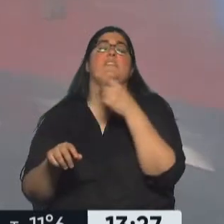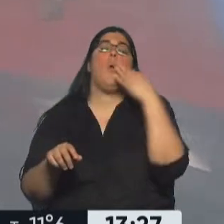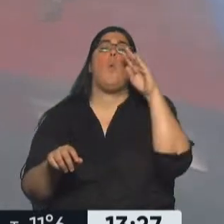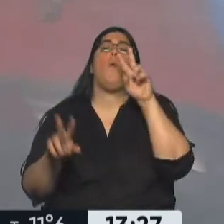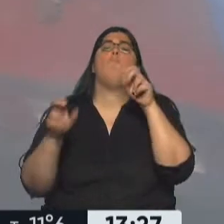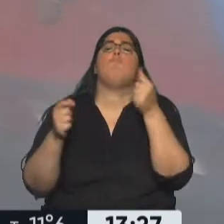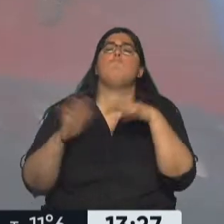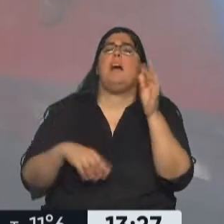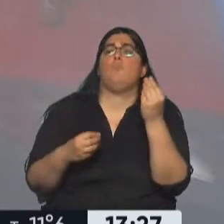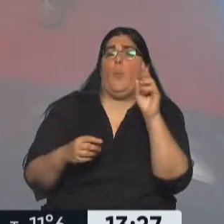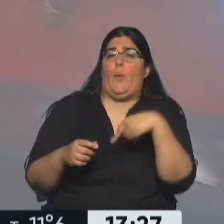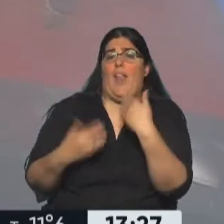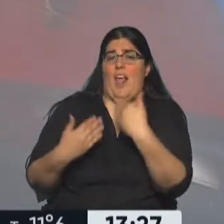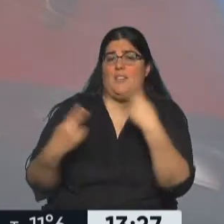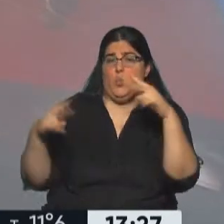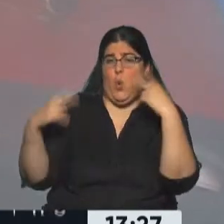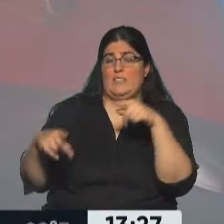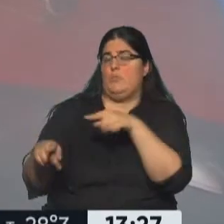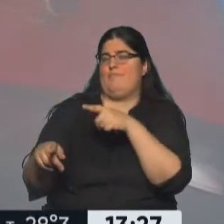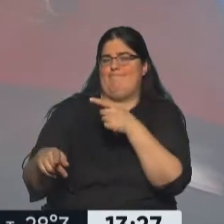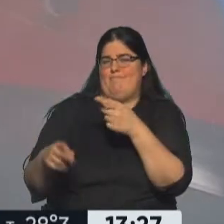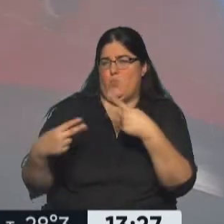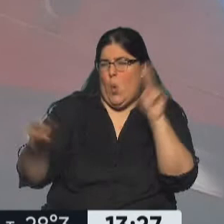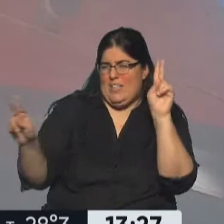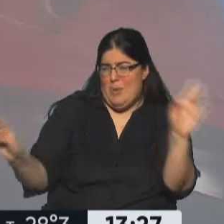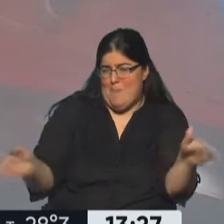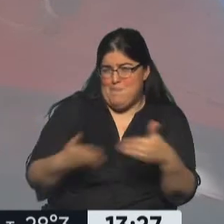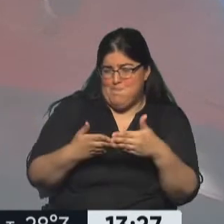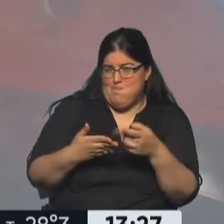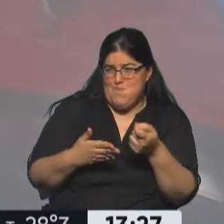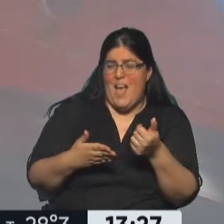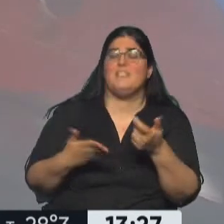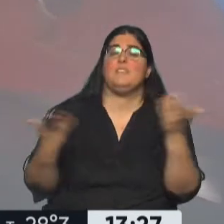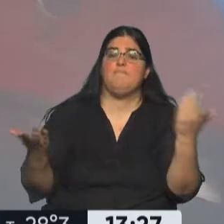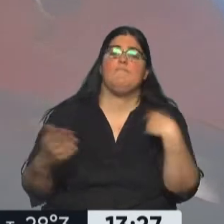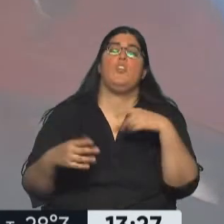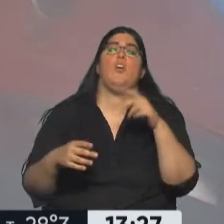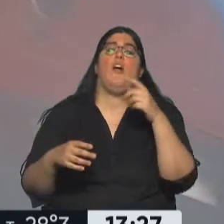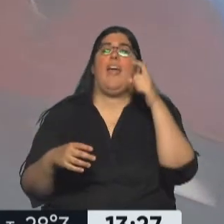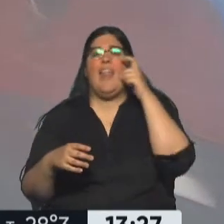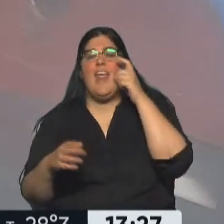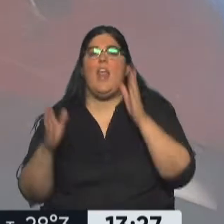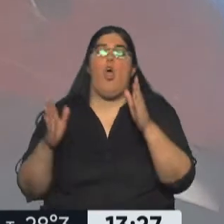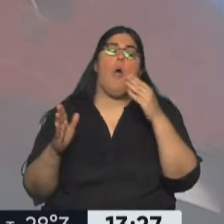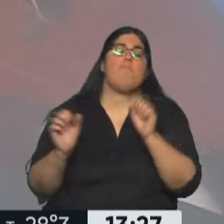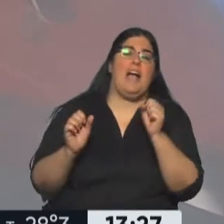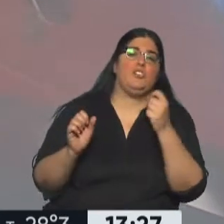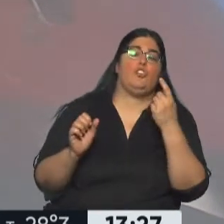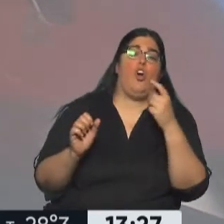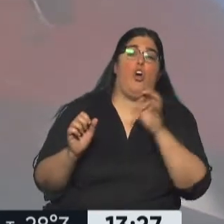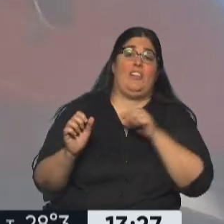divisas en Cuba. Estuvo cerrado prácticamente el turismo y hubo entre enero y mayo del 2021 una caída